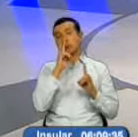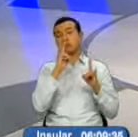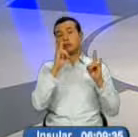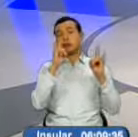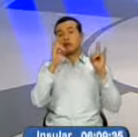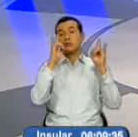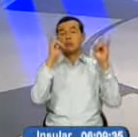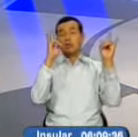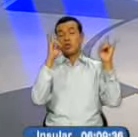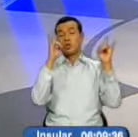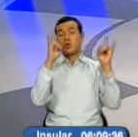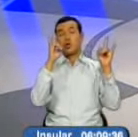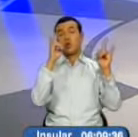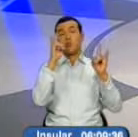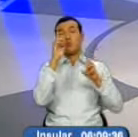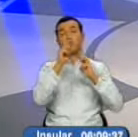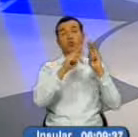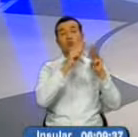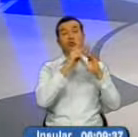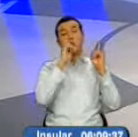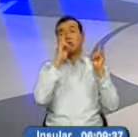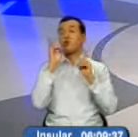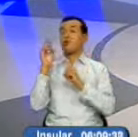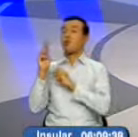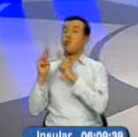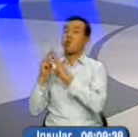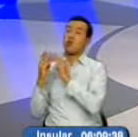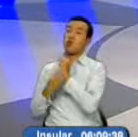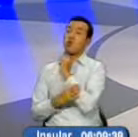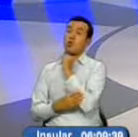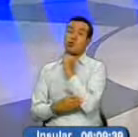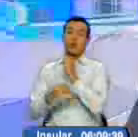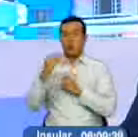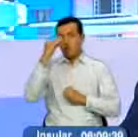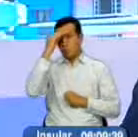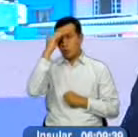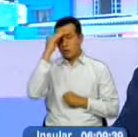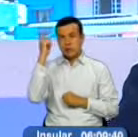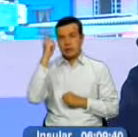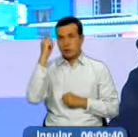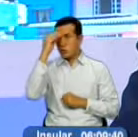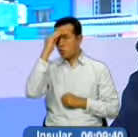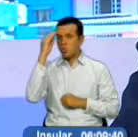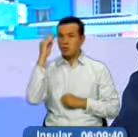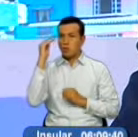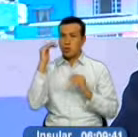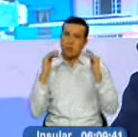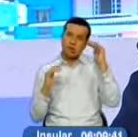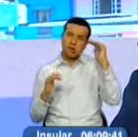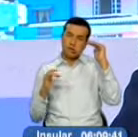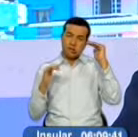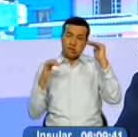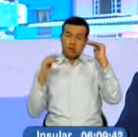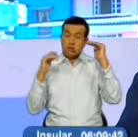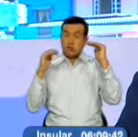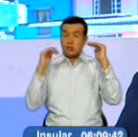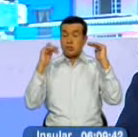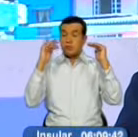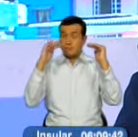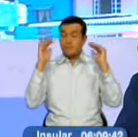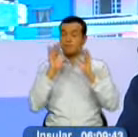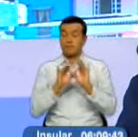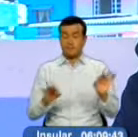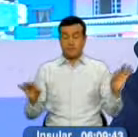llamado desarrollado. Por lo tanto, digamos, la educación tiene que permitir acortar esas distancias, y esto es